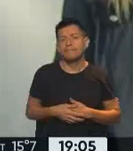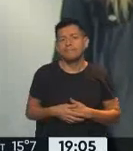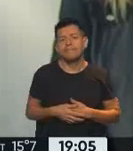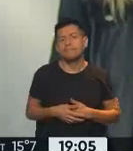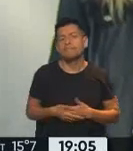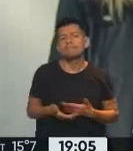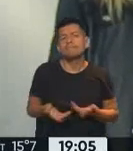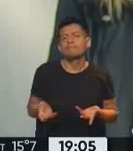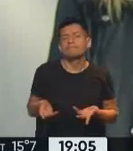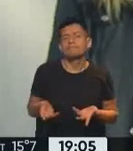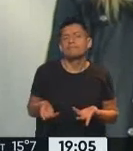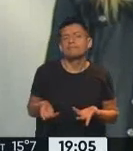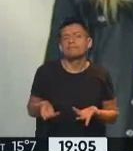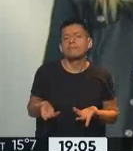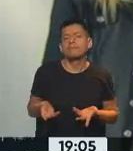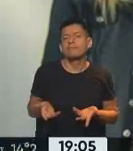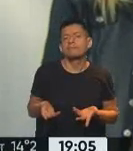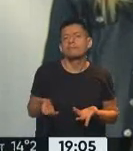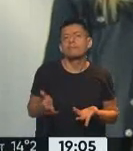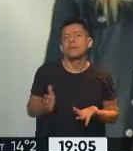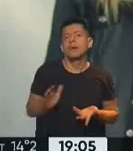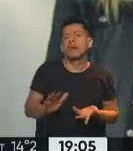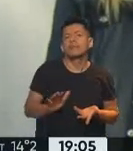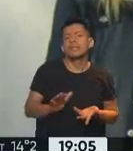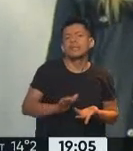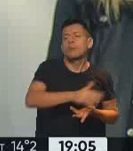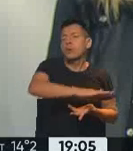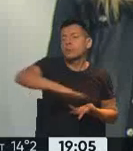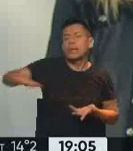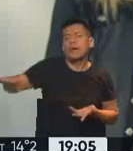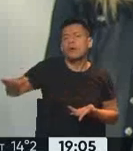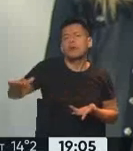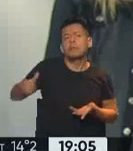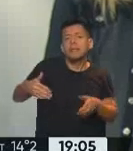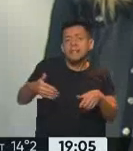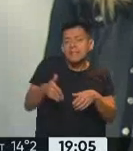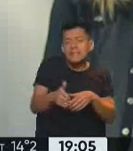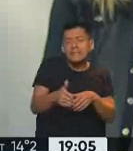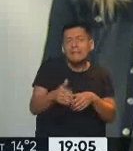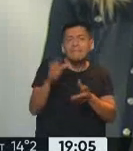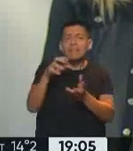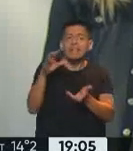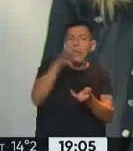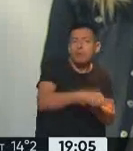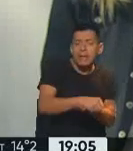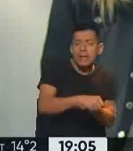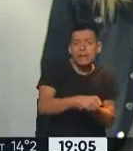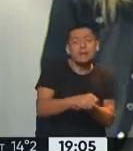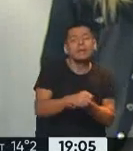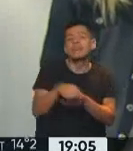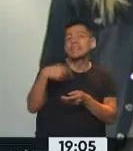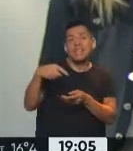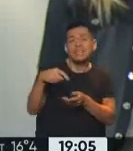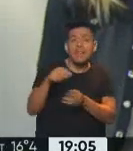nada le prohíbe al krill comerse la ballena, pero que finalmente siempre es la ballena la que se coma el